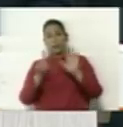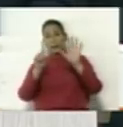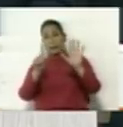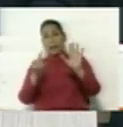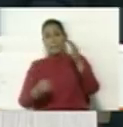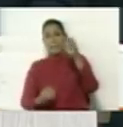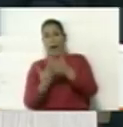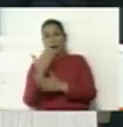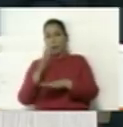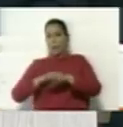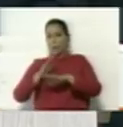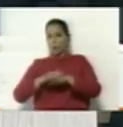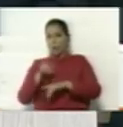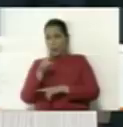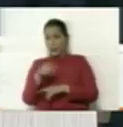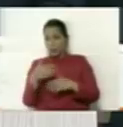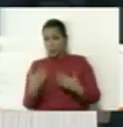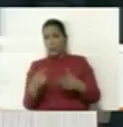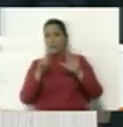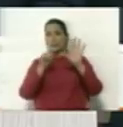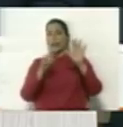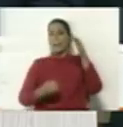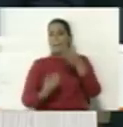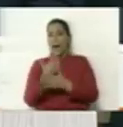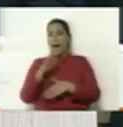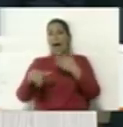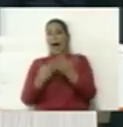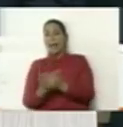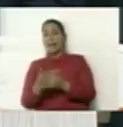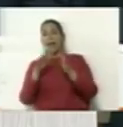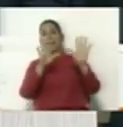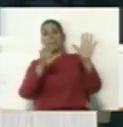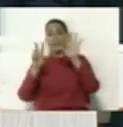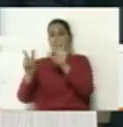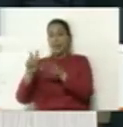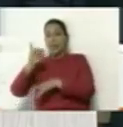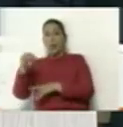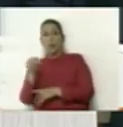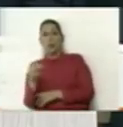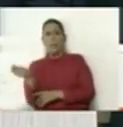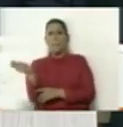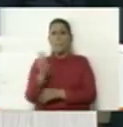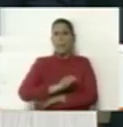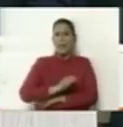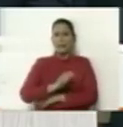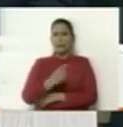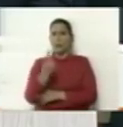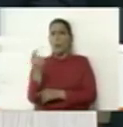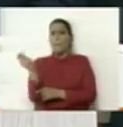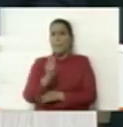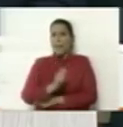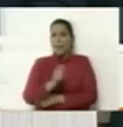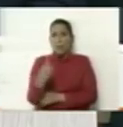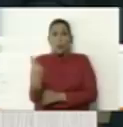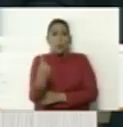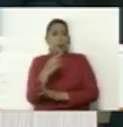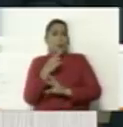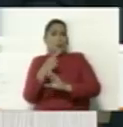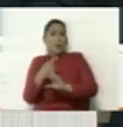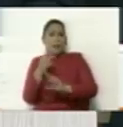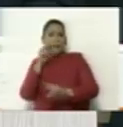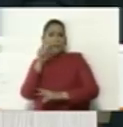mayo. Y del 6 de mayo al 17 de junio ha pasado más de un mes y la única respuesta que ustedes dieron es que eso